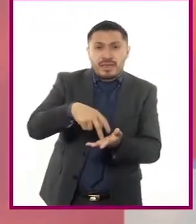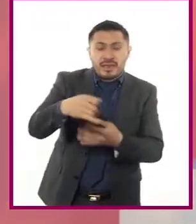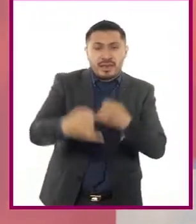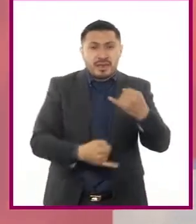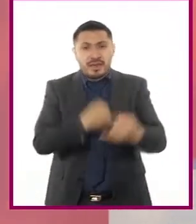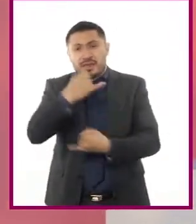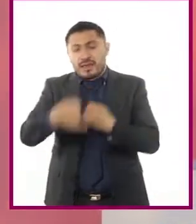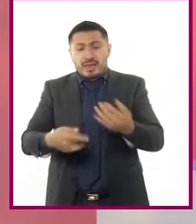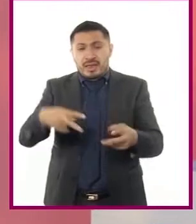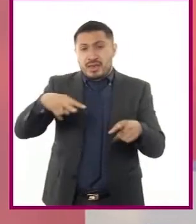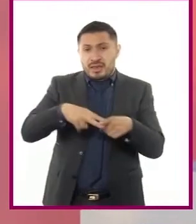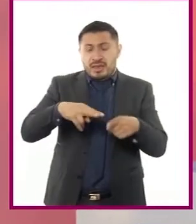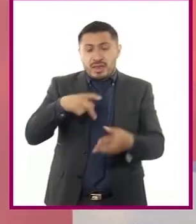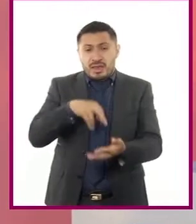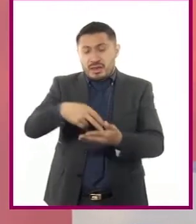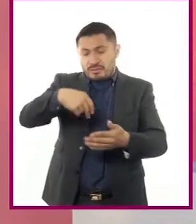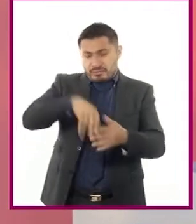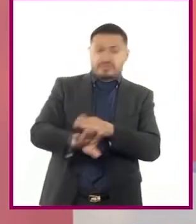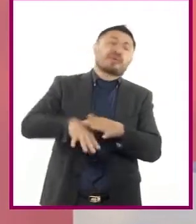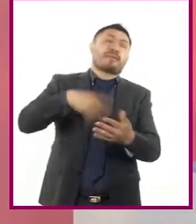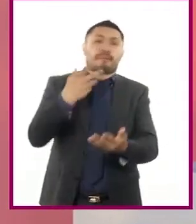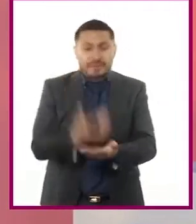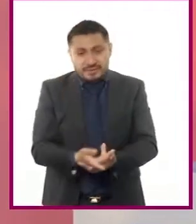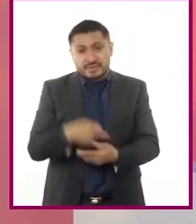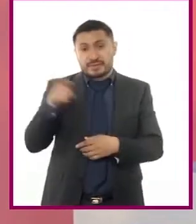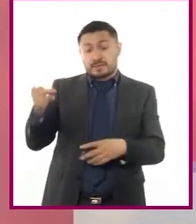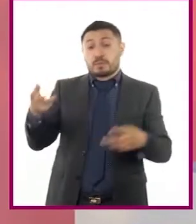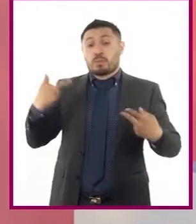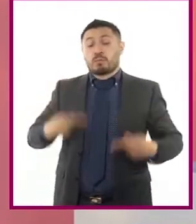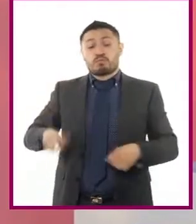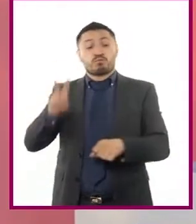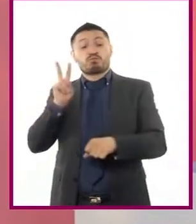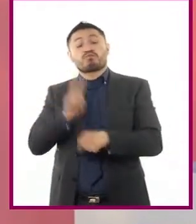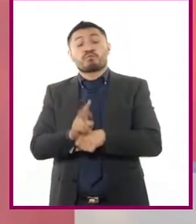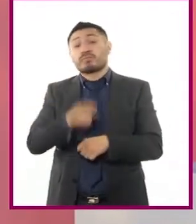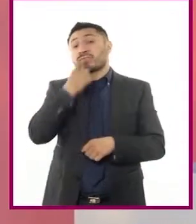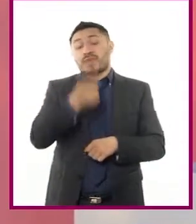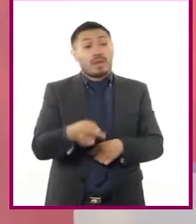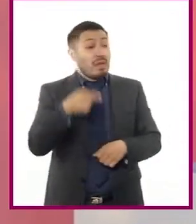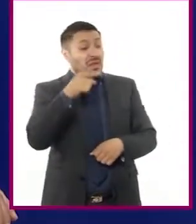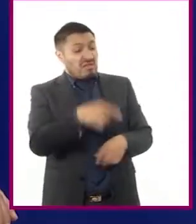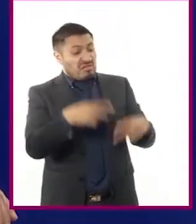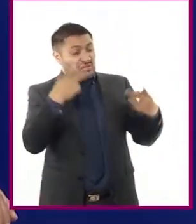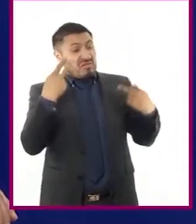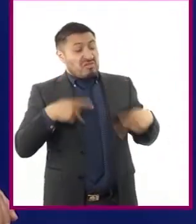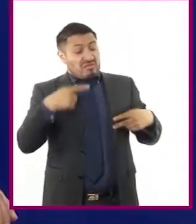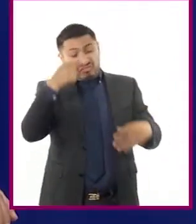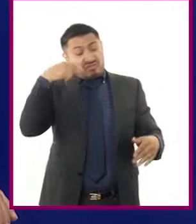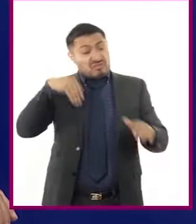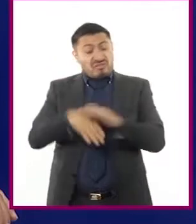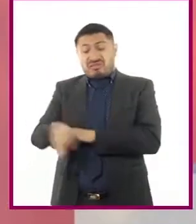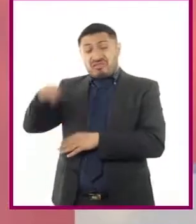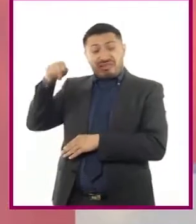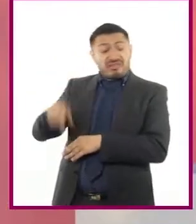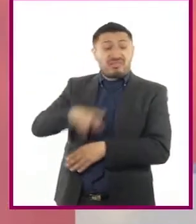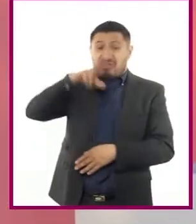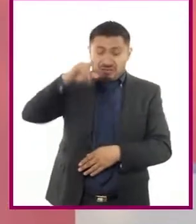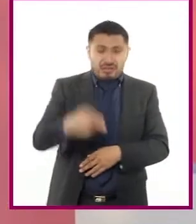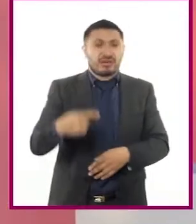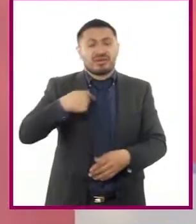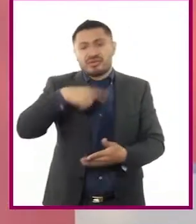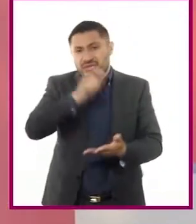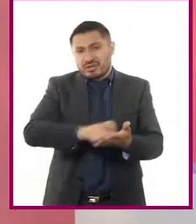en el parque y el vigilante de la tienda dijo: "Aquí no dejamos entrar a gente como tú". Escribí un poema llamado